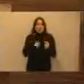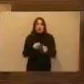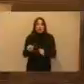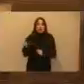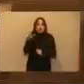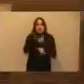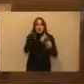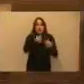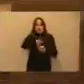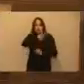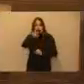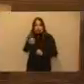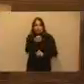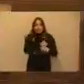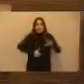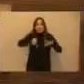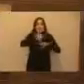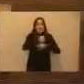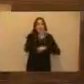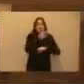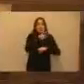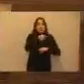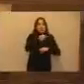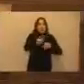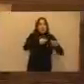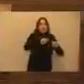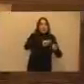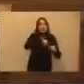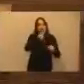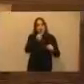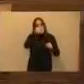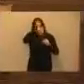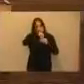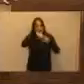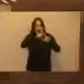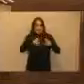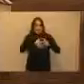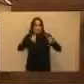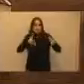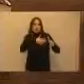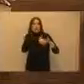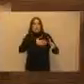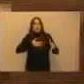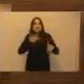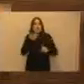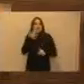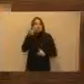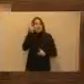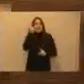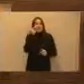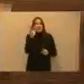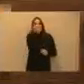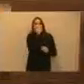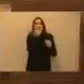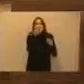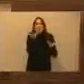en varios otros casos, ¿no? De altos cargos socialistas que pasan de directivos a grandes empresas, ¿no? Entonces, nos gustaría, pues, saber su opinión, qué medidas